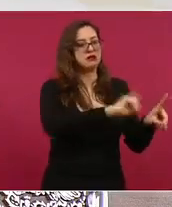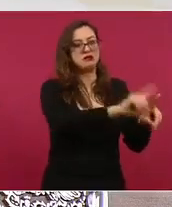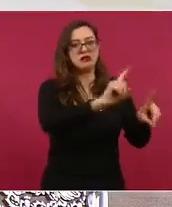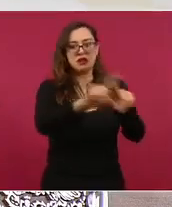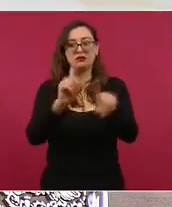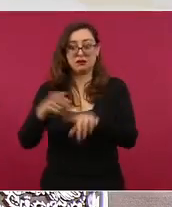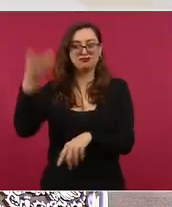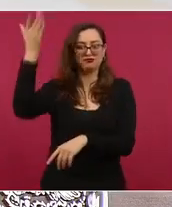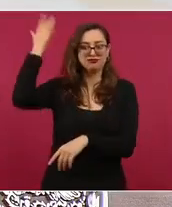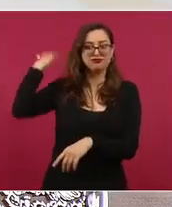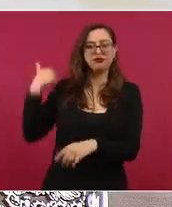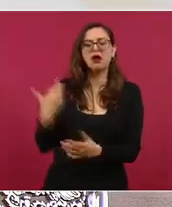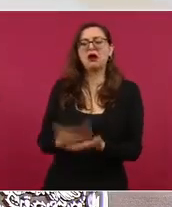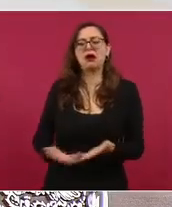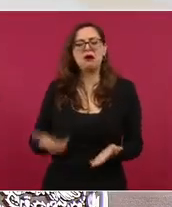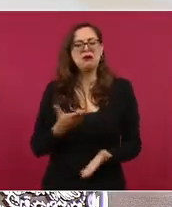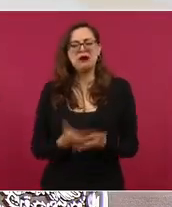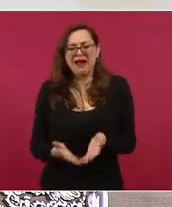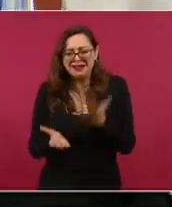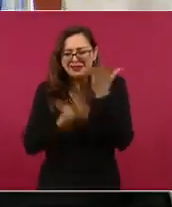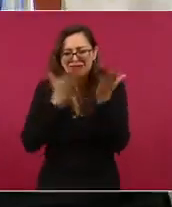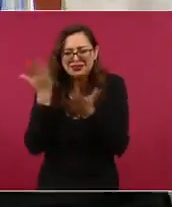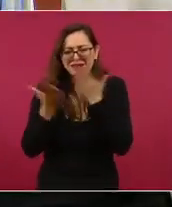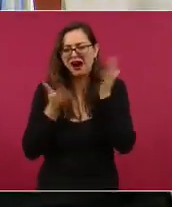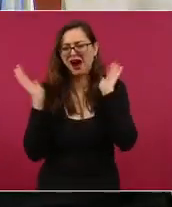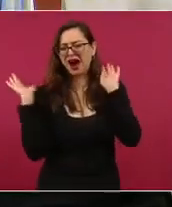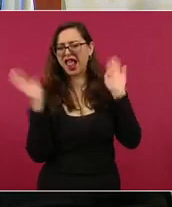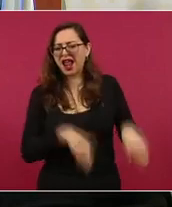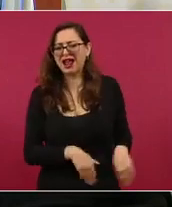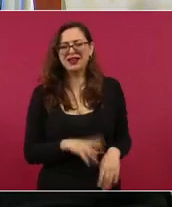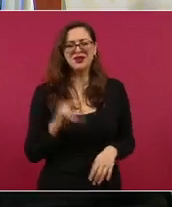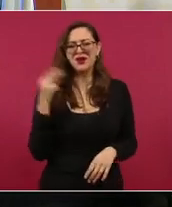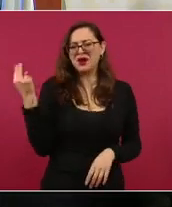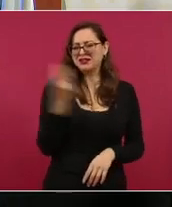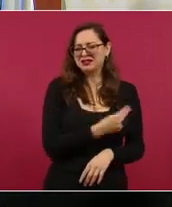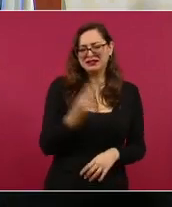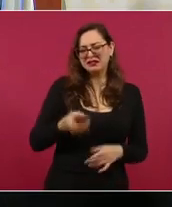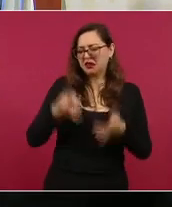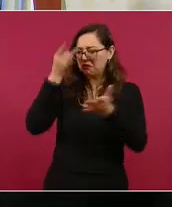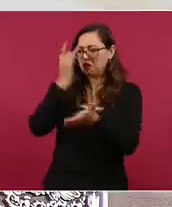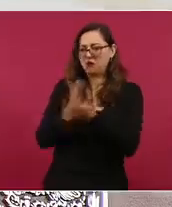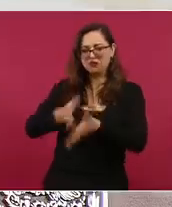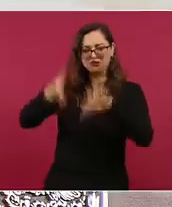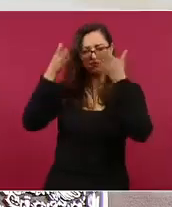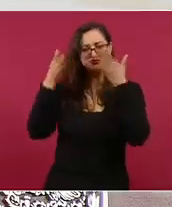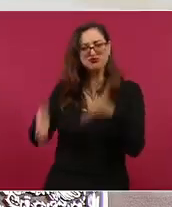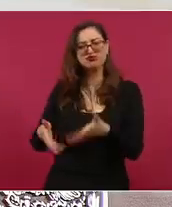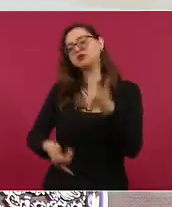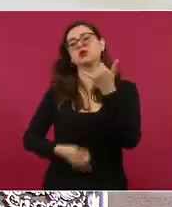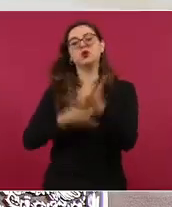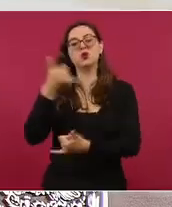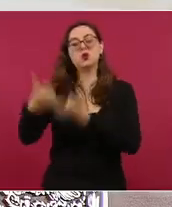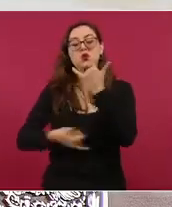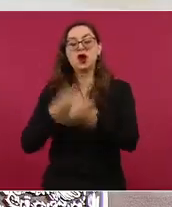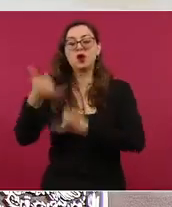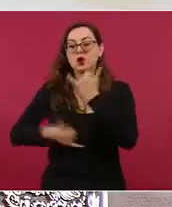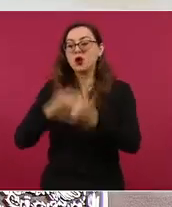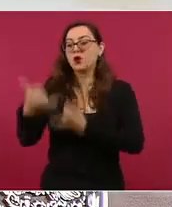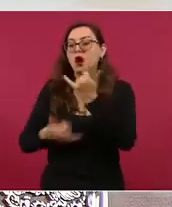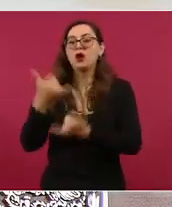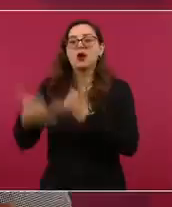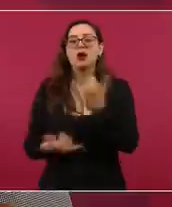necesitan estudiar los jóvenes y muchos ponen su esperanza en el fútbol y después no los debutan y